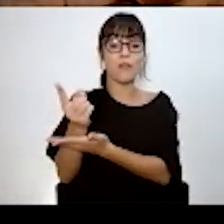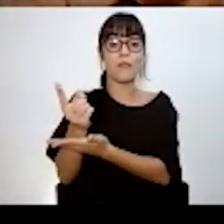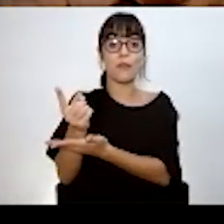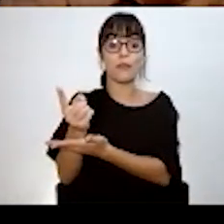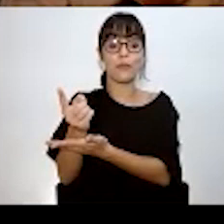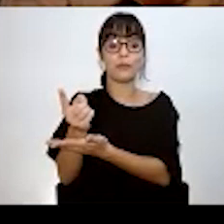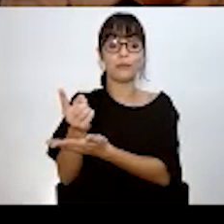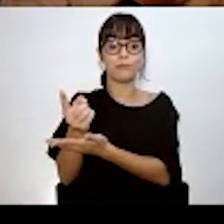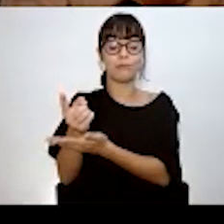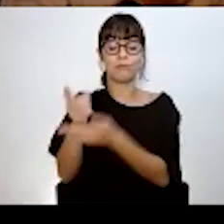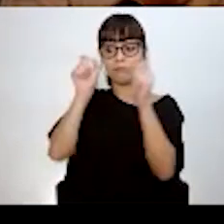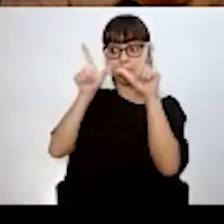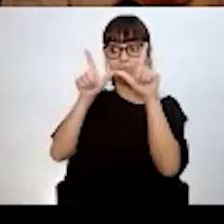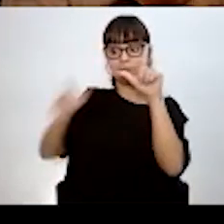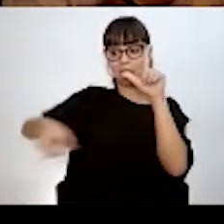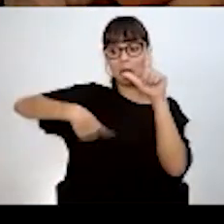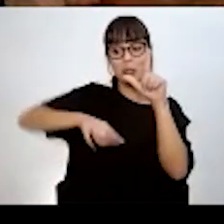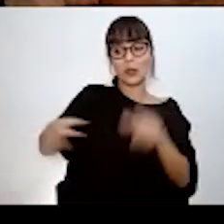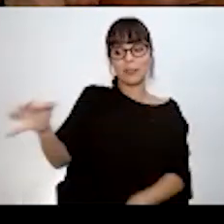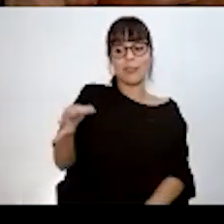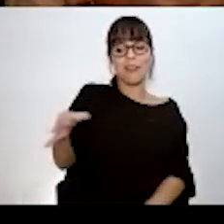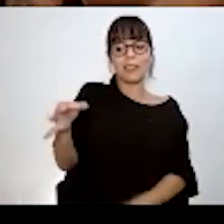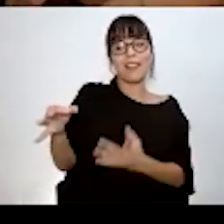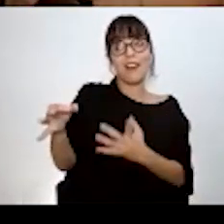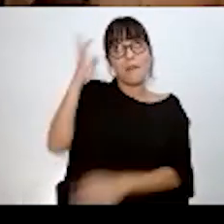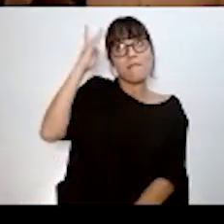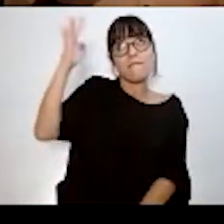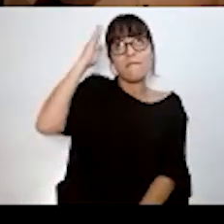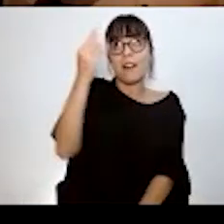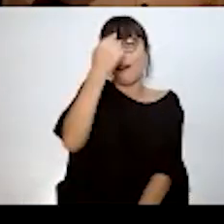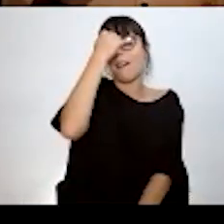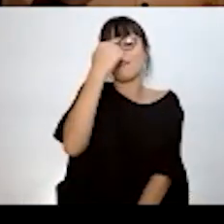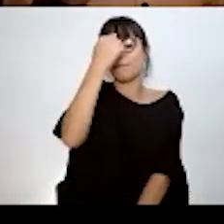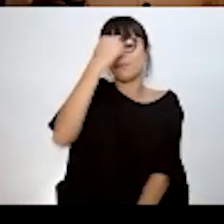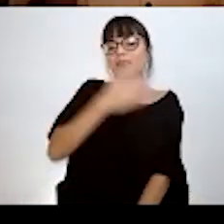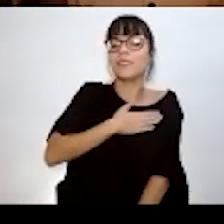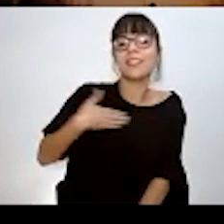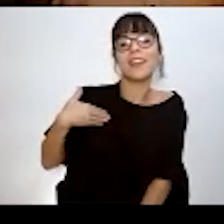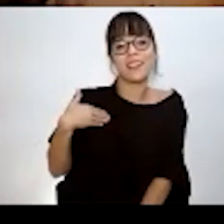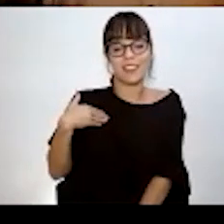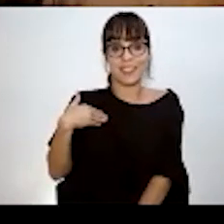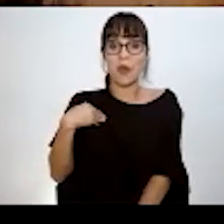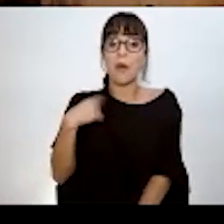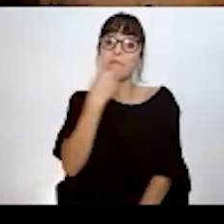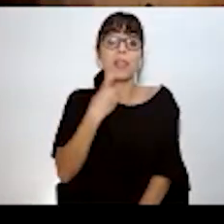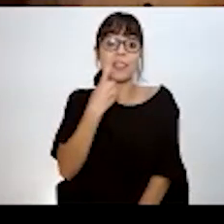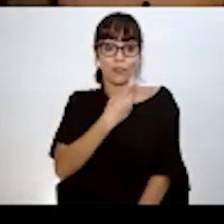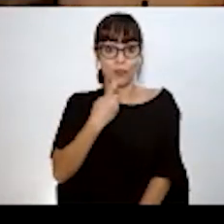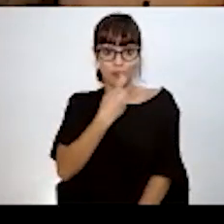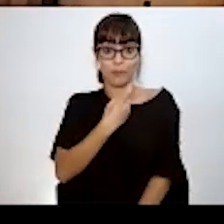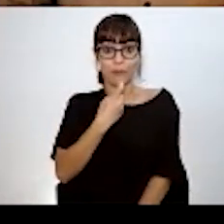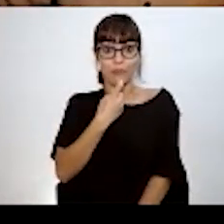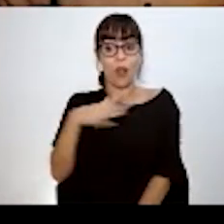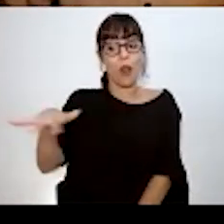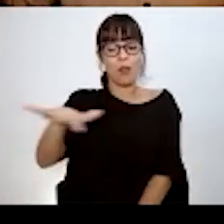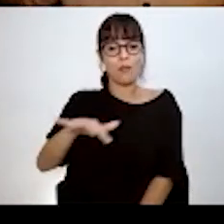también tenemos nuestra isla deseada, nuestro lugar anhelado, nuestro lugar mitificado, para